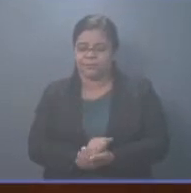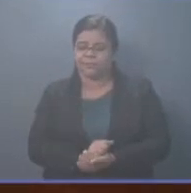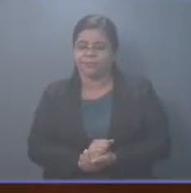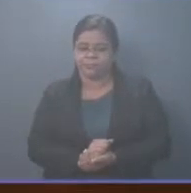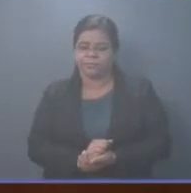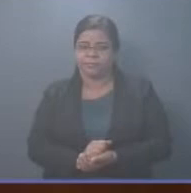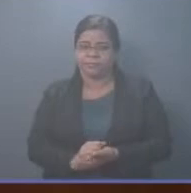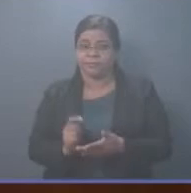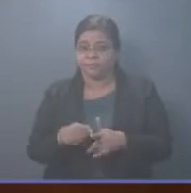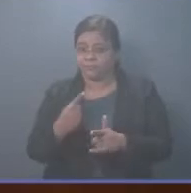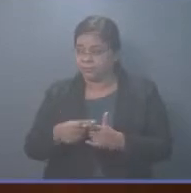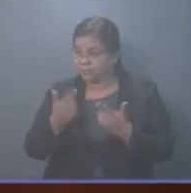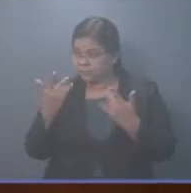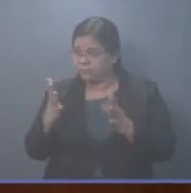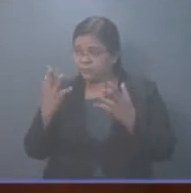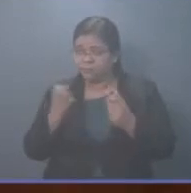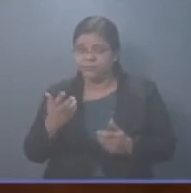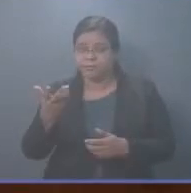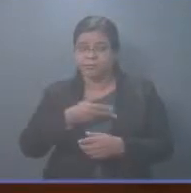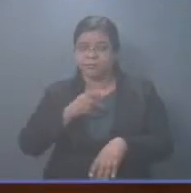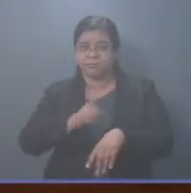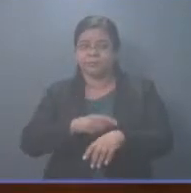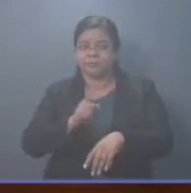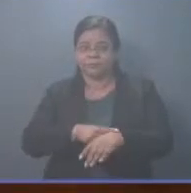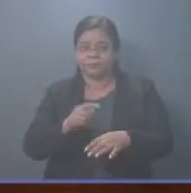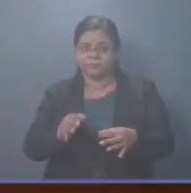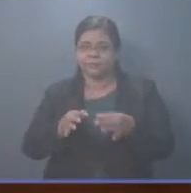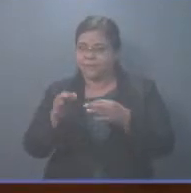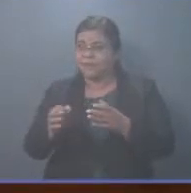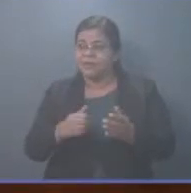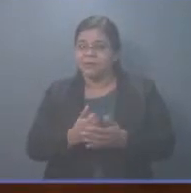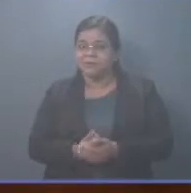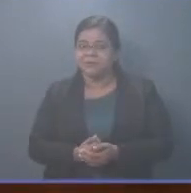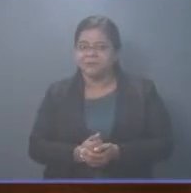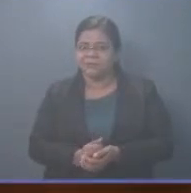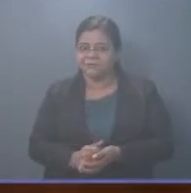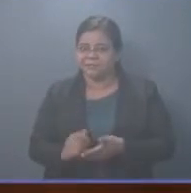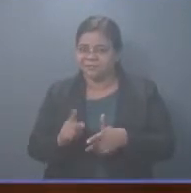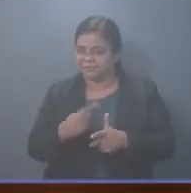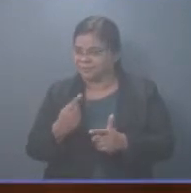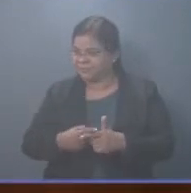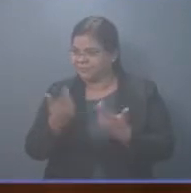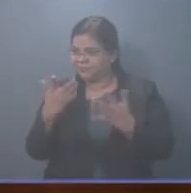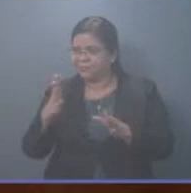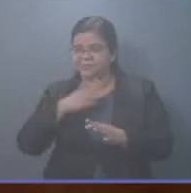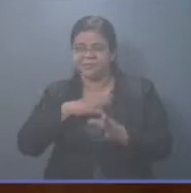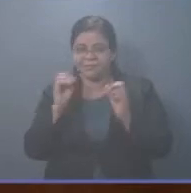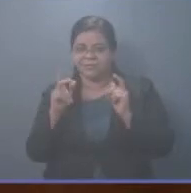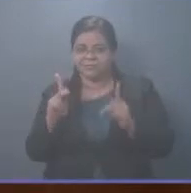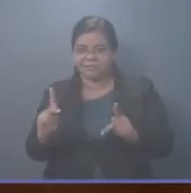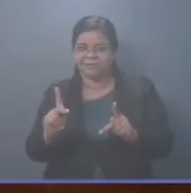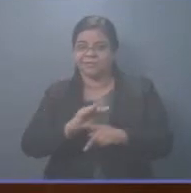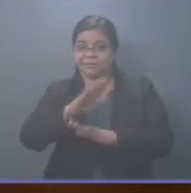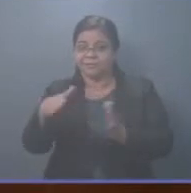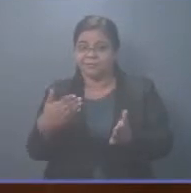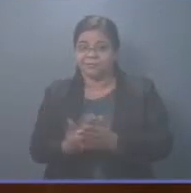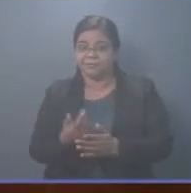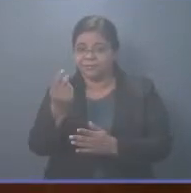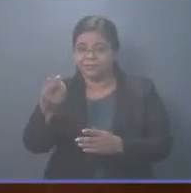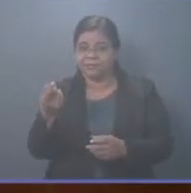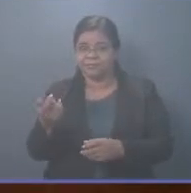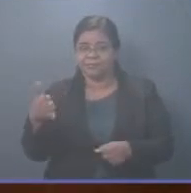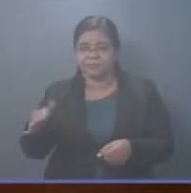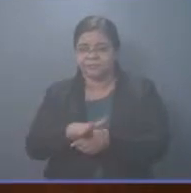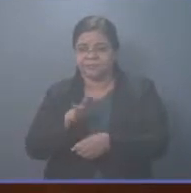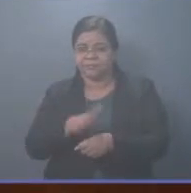Resulta indispensable que se amplíe el plazo de vigencia de la ley con el objeto de que se tenga la oportunidad de evaluar las fuentes de recursos